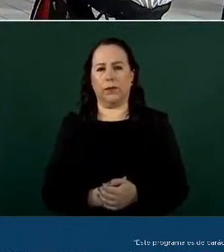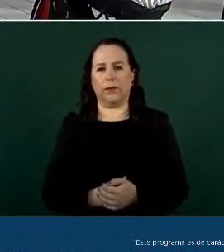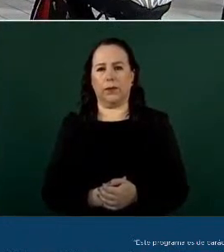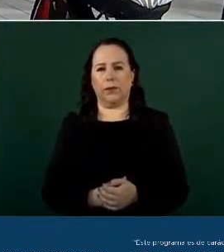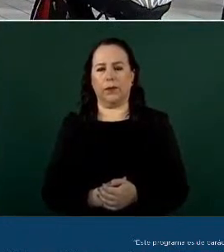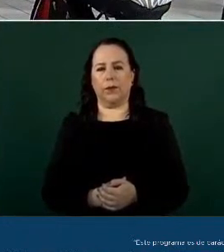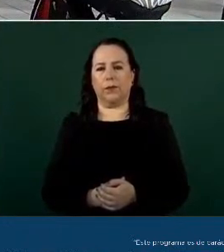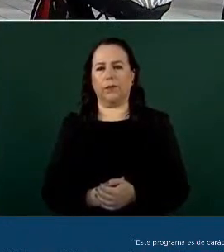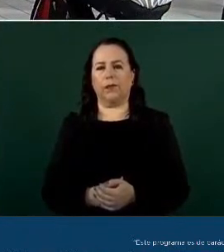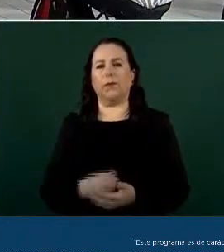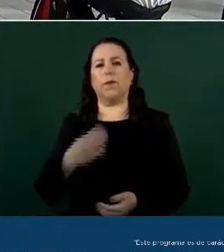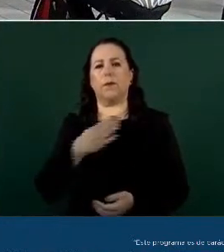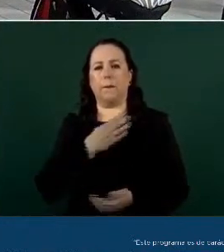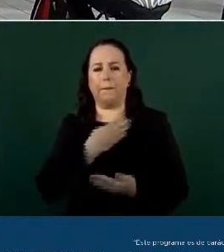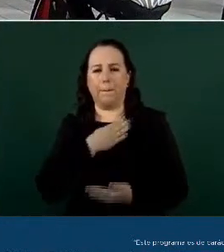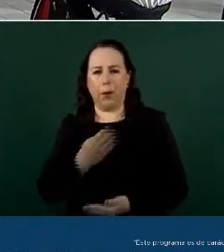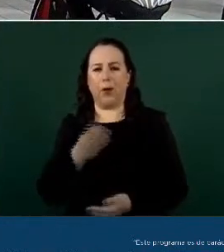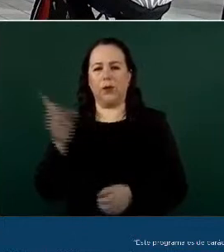Muchas gracias, muy buenos días.